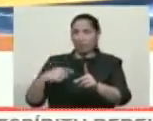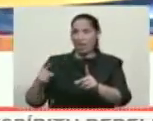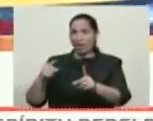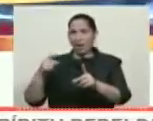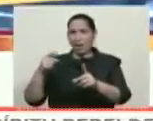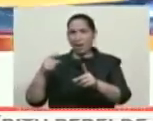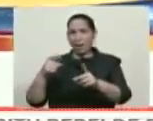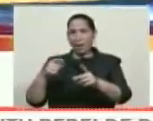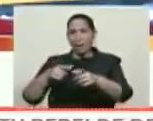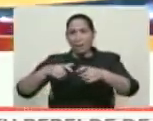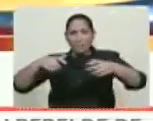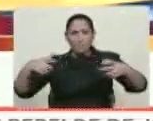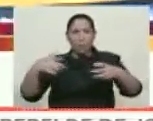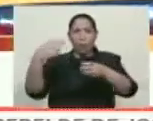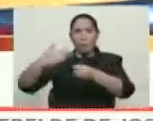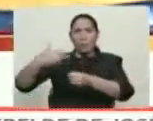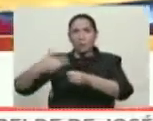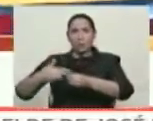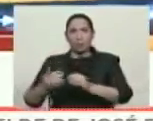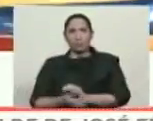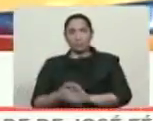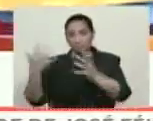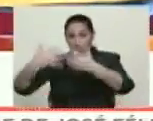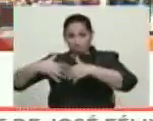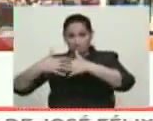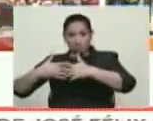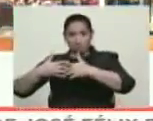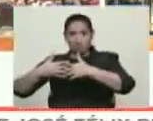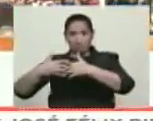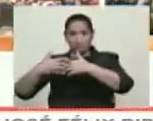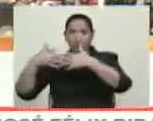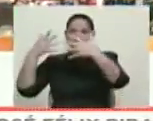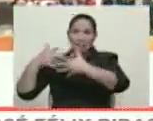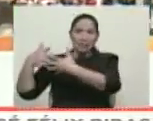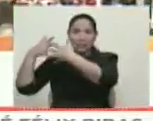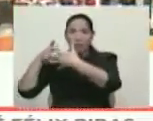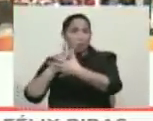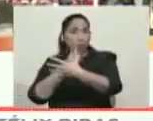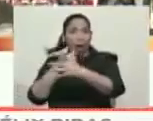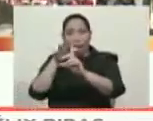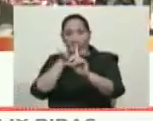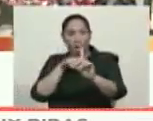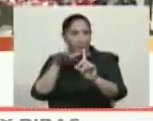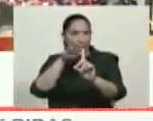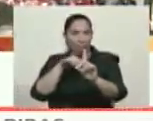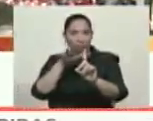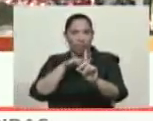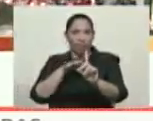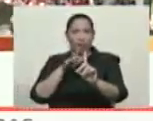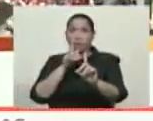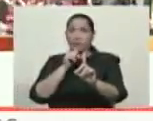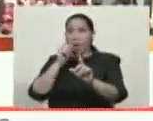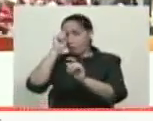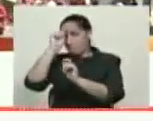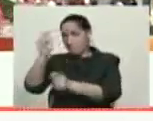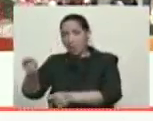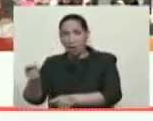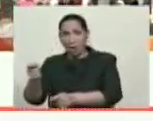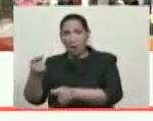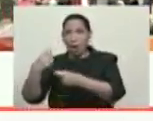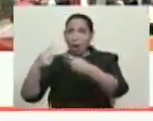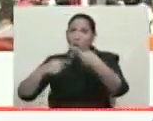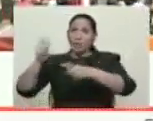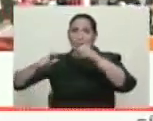Irak? Las empresas gringas, no se caigan a engaño, ni siquiera autoproclamado y tus